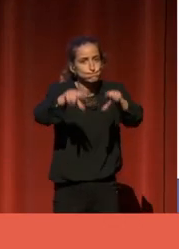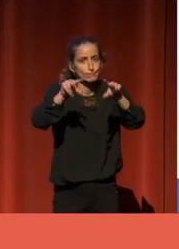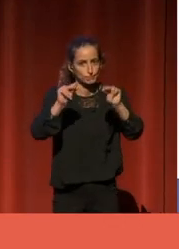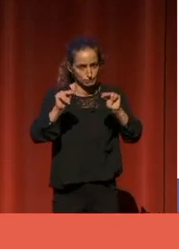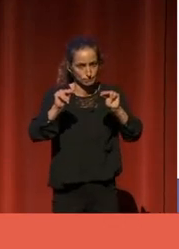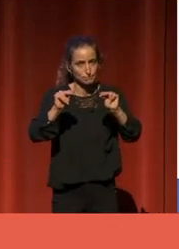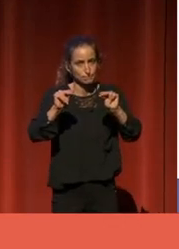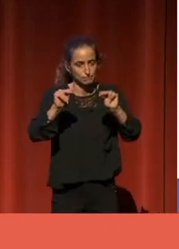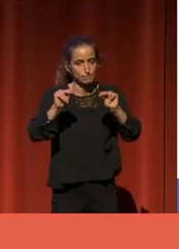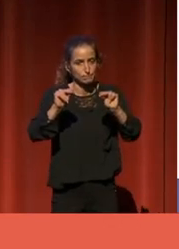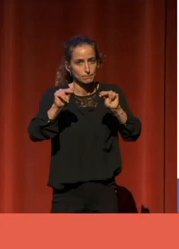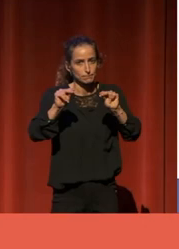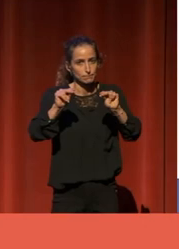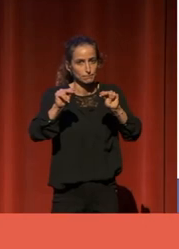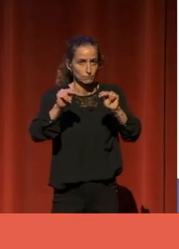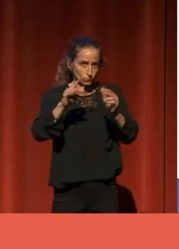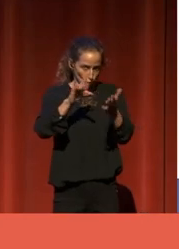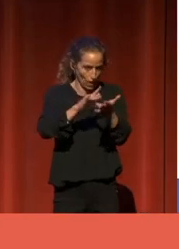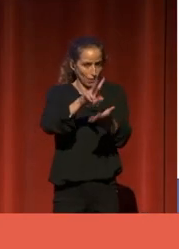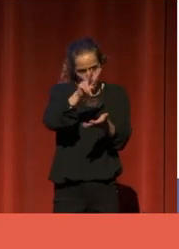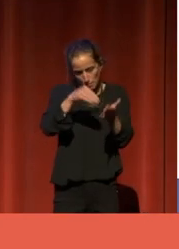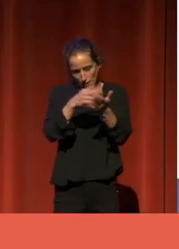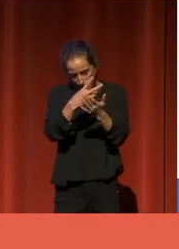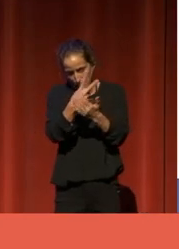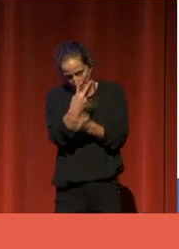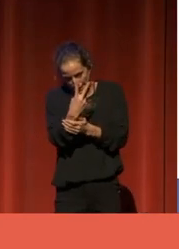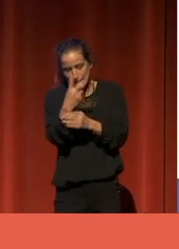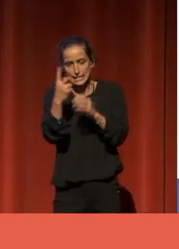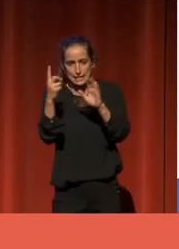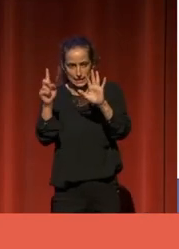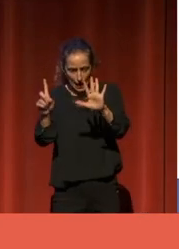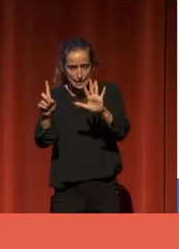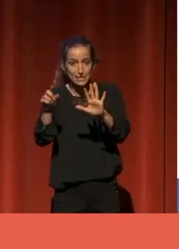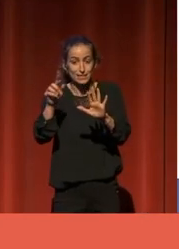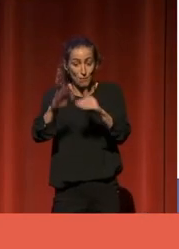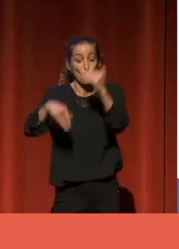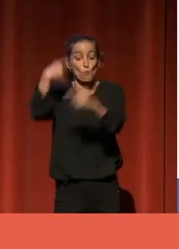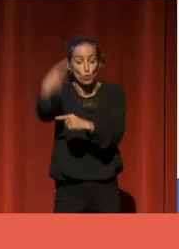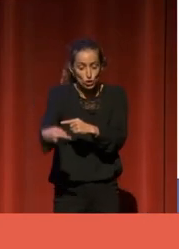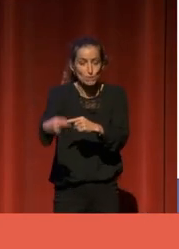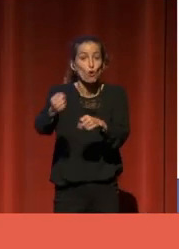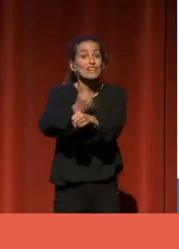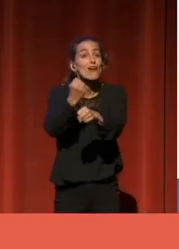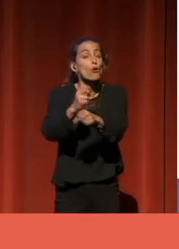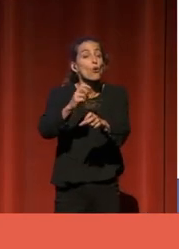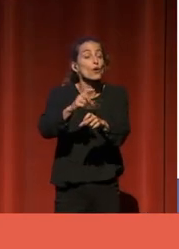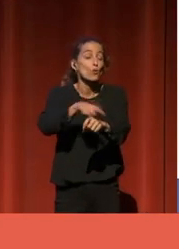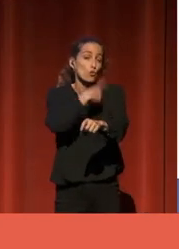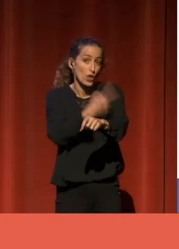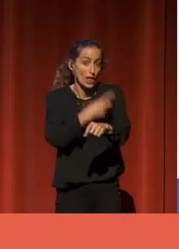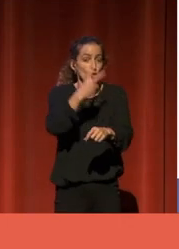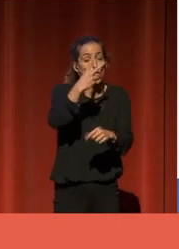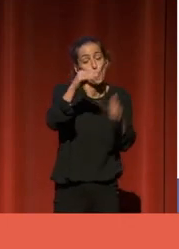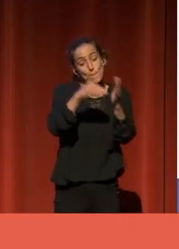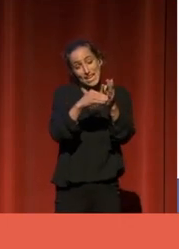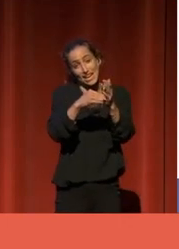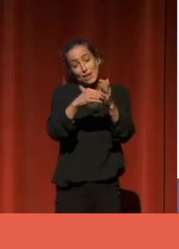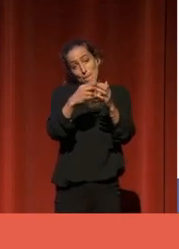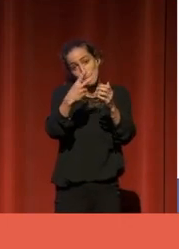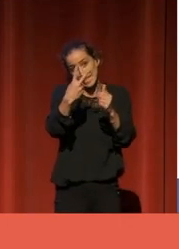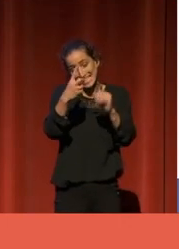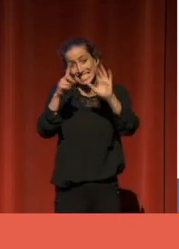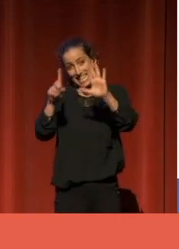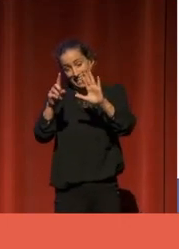en en 2026 en el próximo plan de trabajo de cultura 2027 2030 eh exista